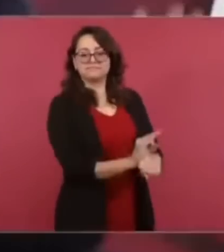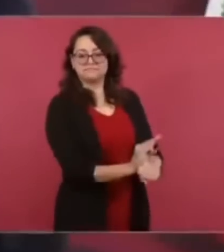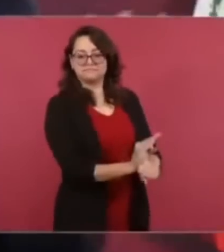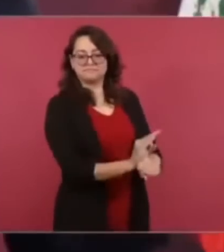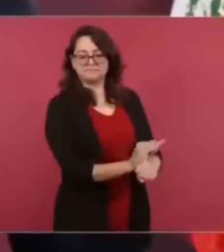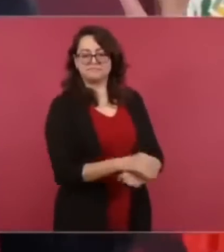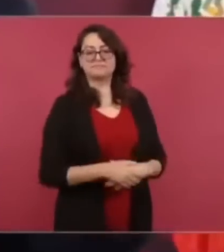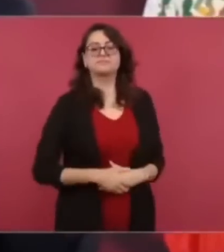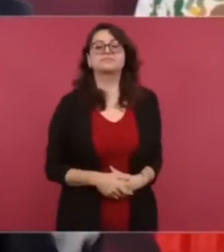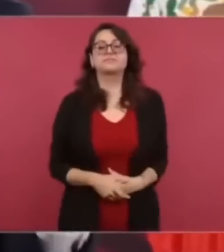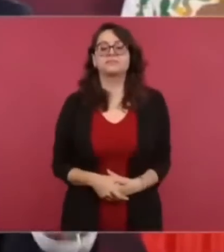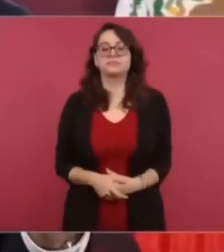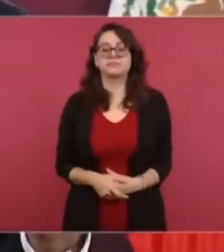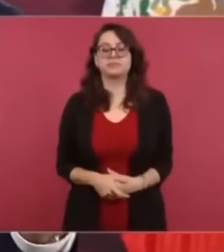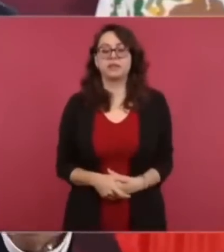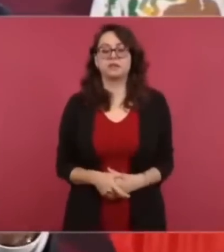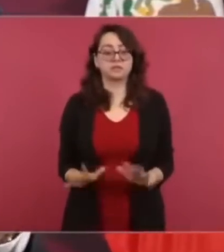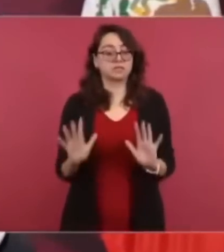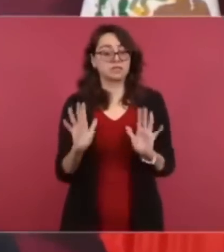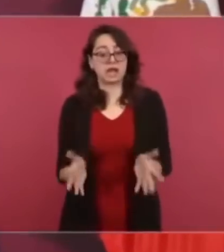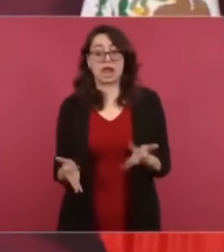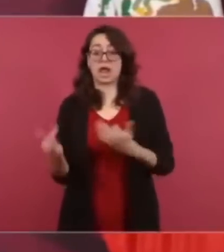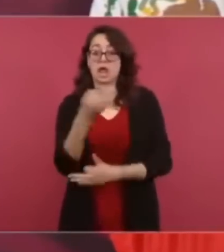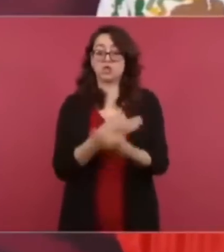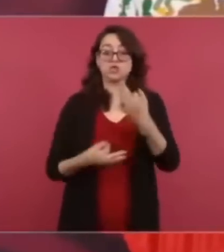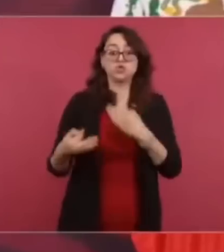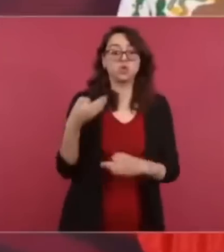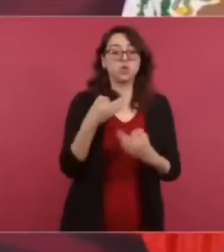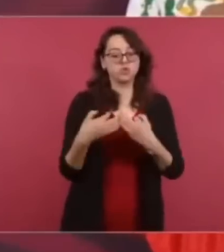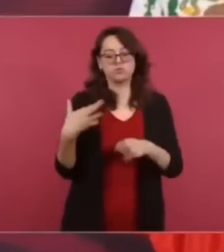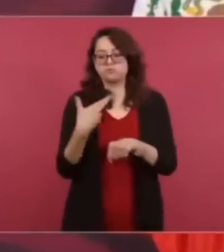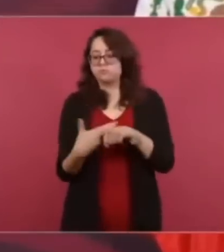Entonces, todo arreglado.